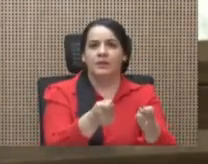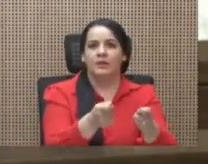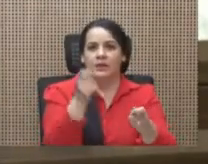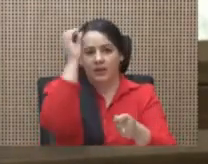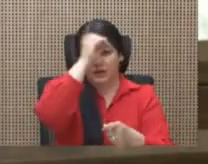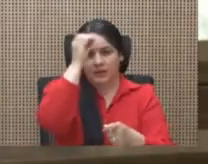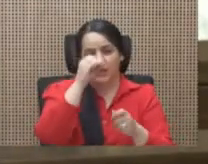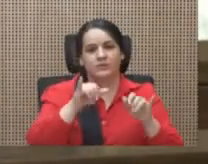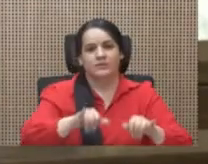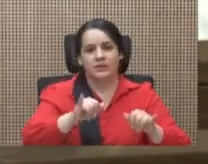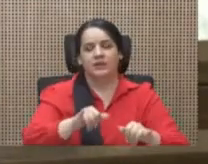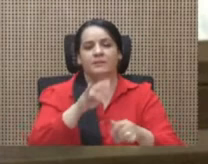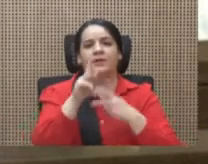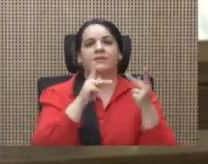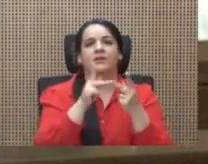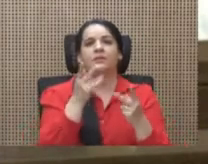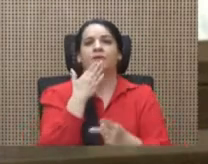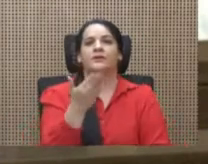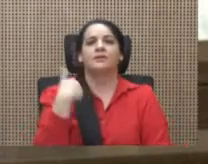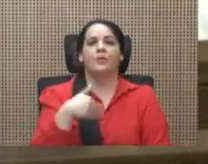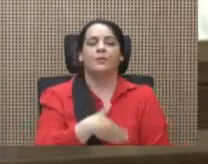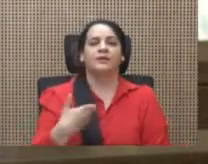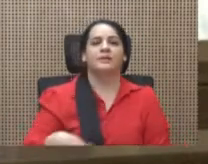mantiene. Sí. Perfecto, gracias, señor presidente.